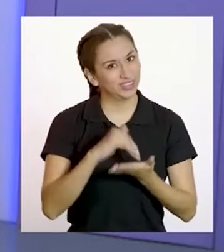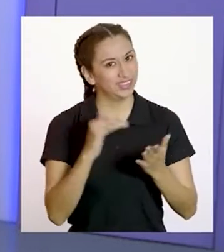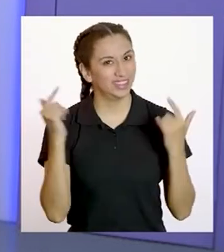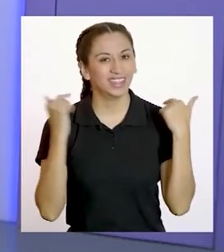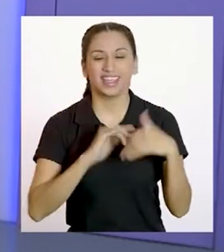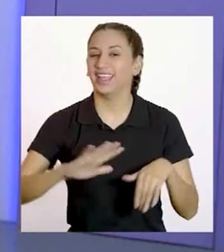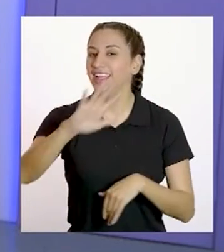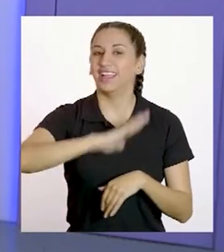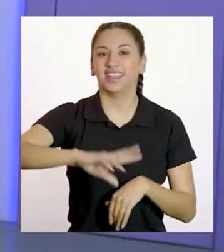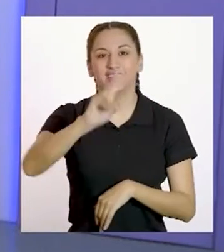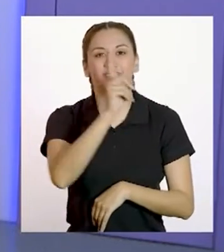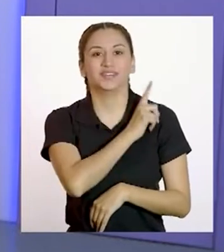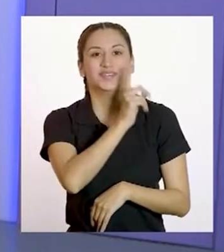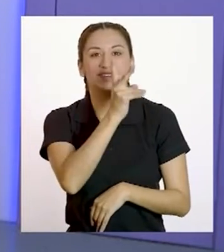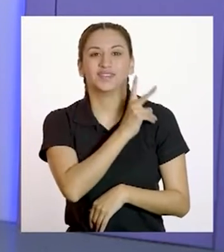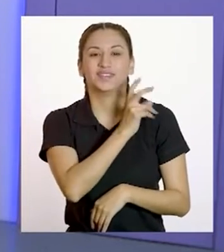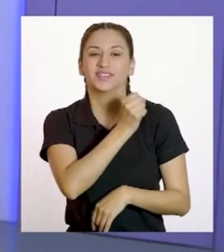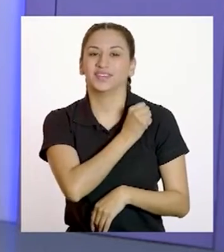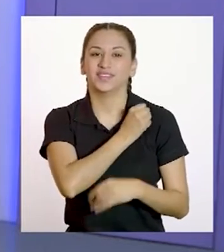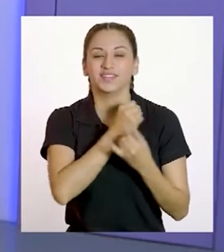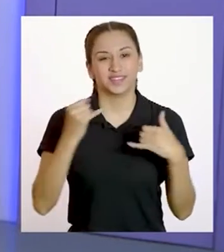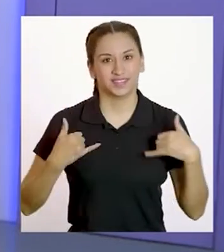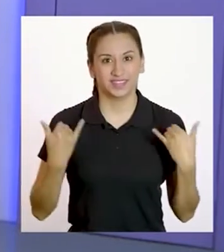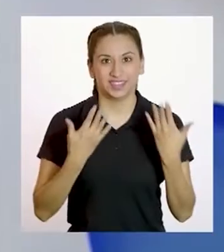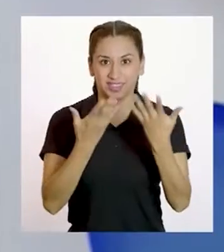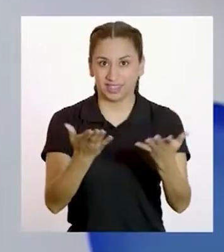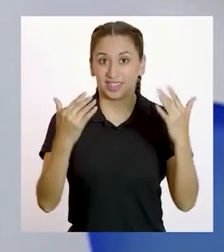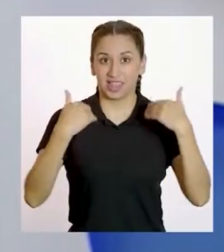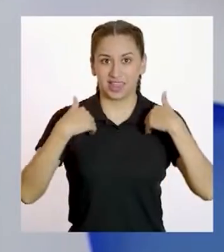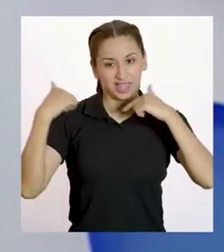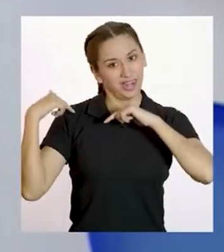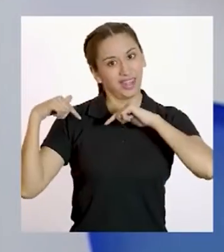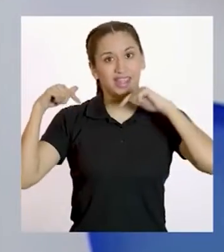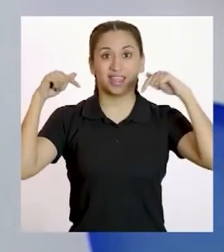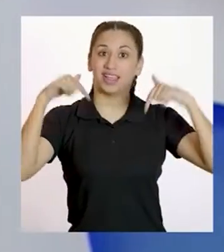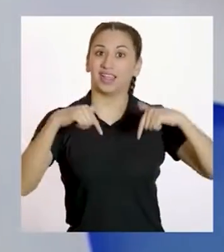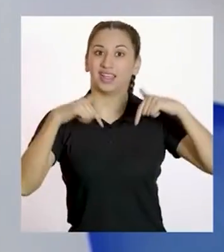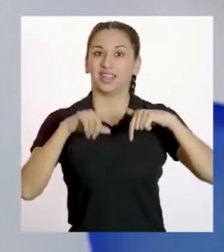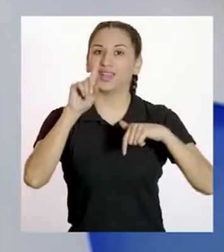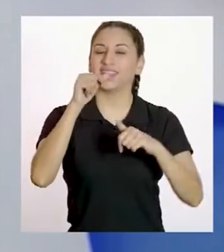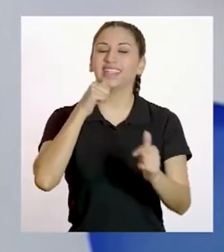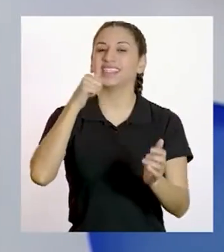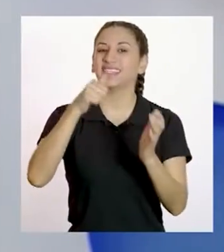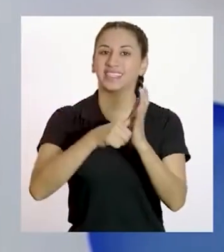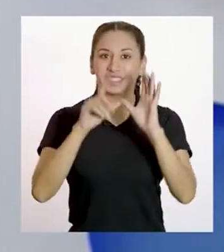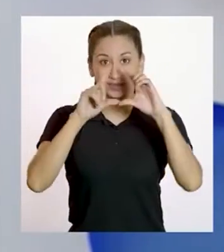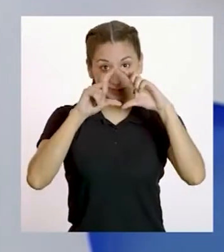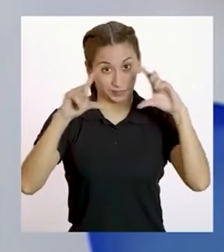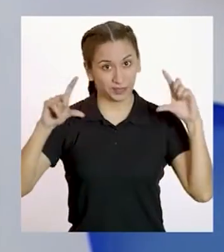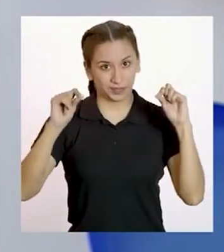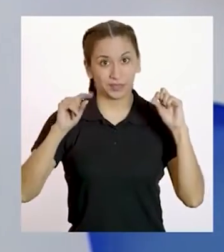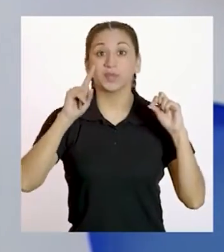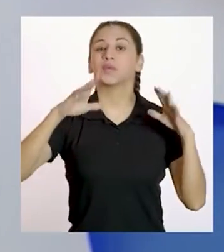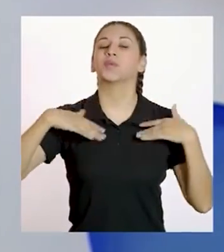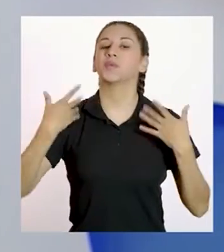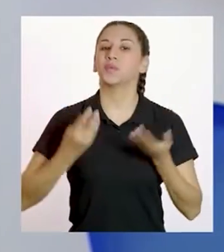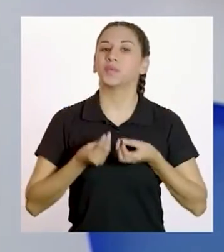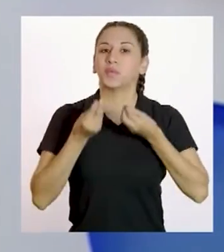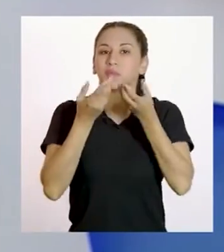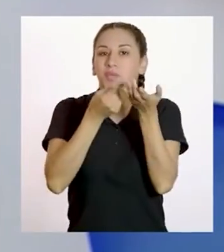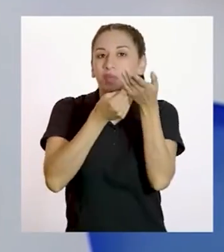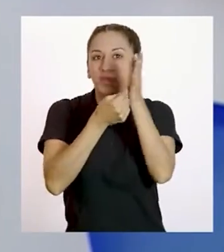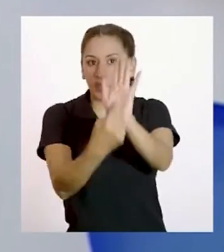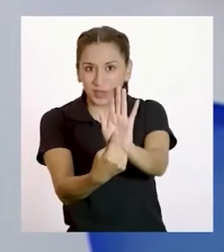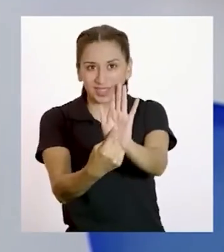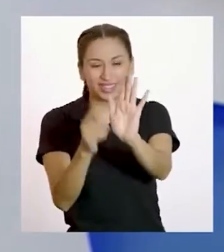De vuelta, chicas y chicos de primero y segundo de secundaria. Tengo aquí una cartilla que nos puede